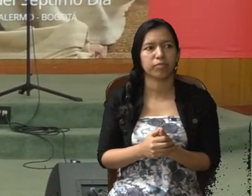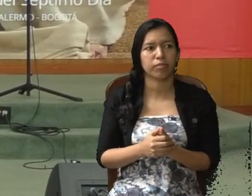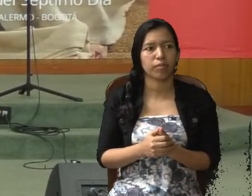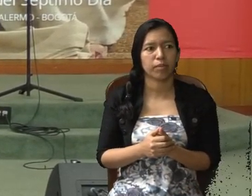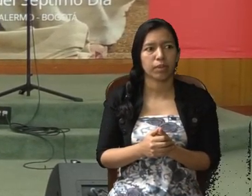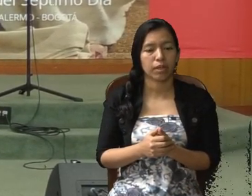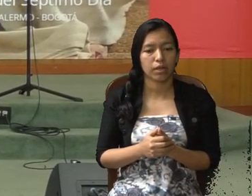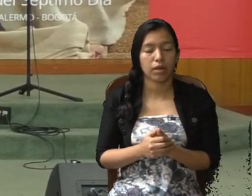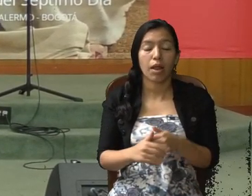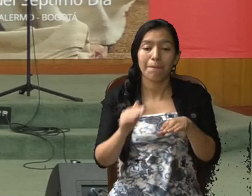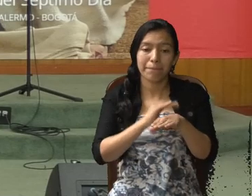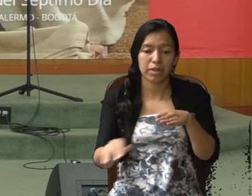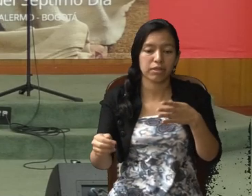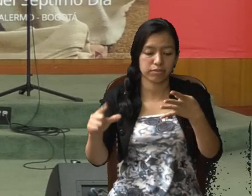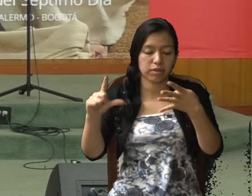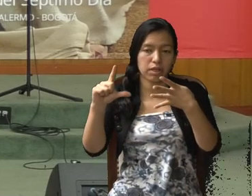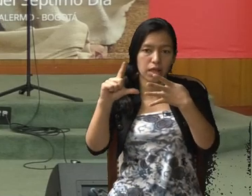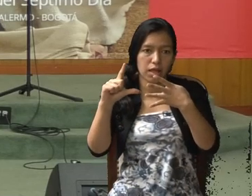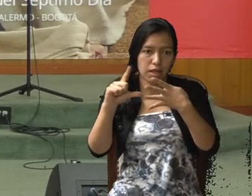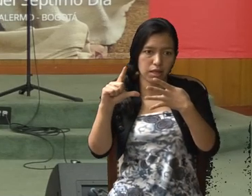que busquemos